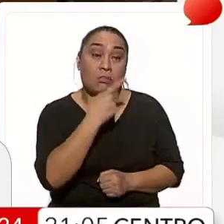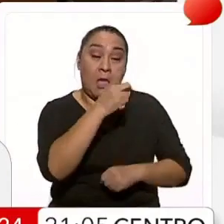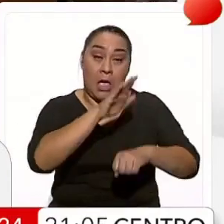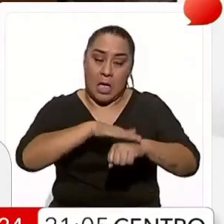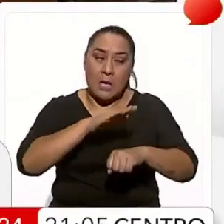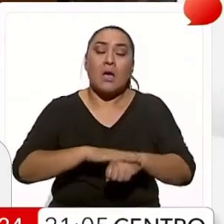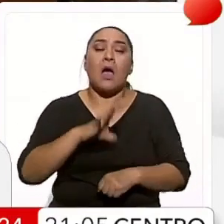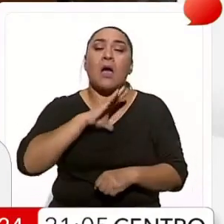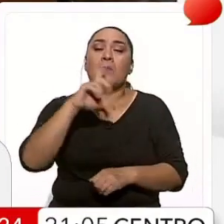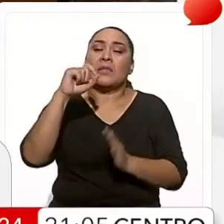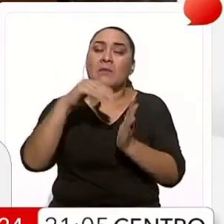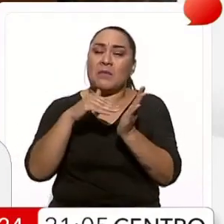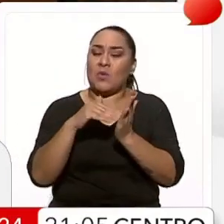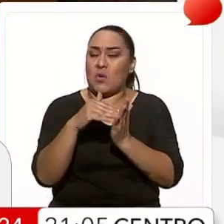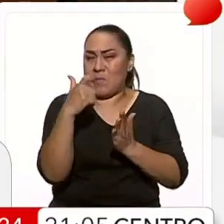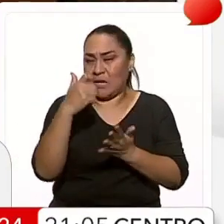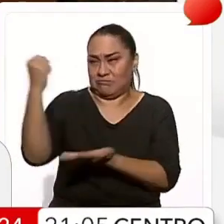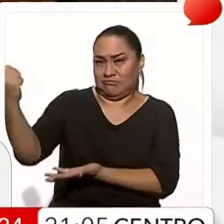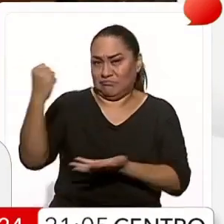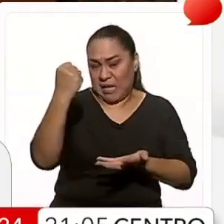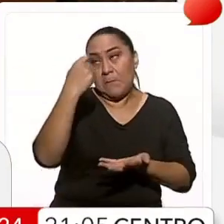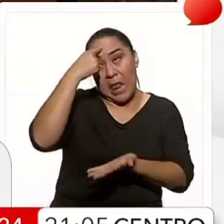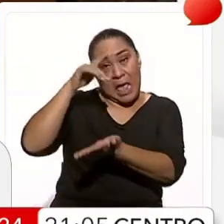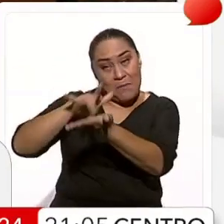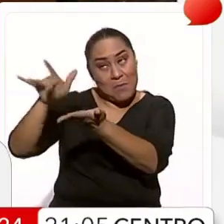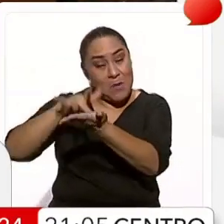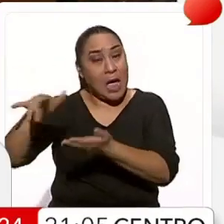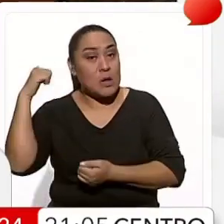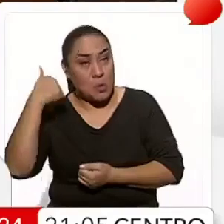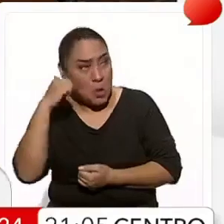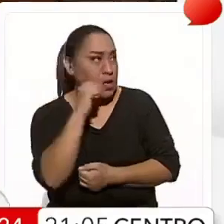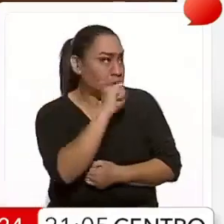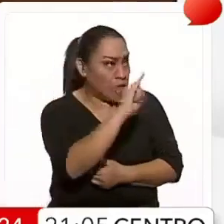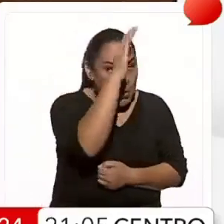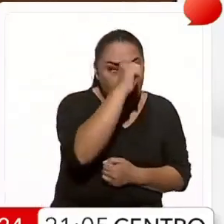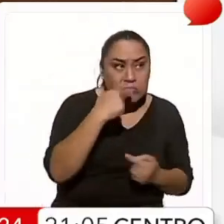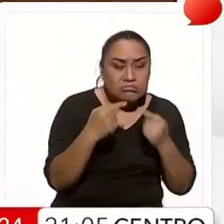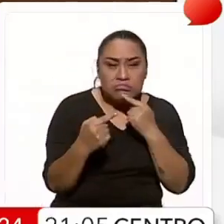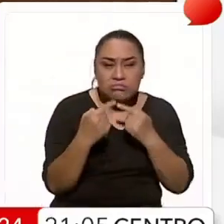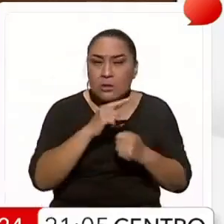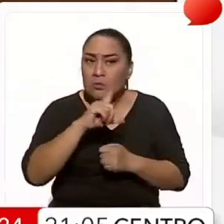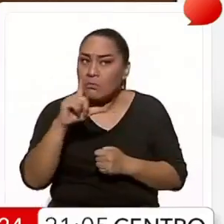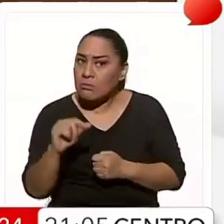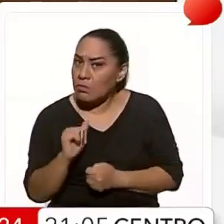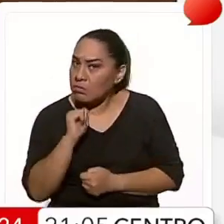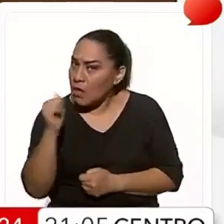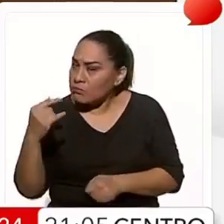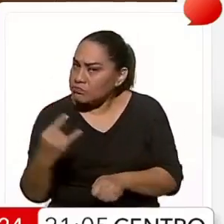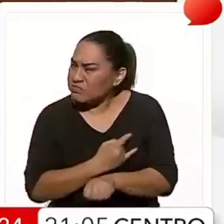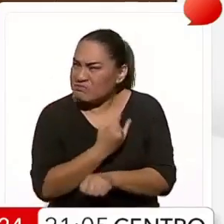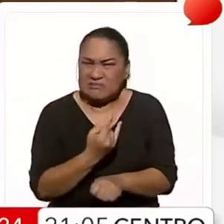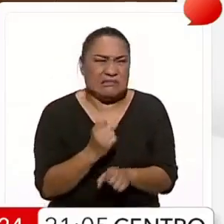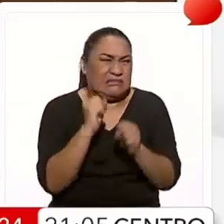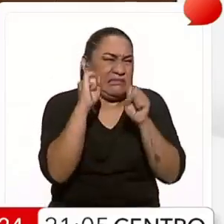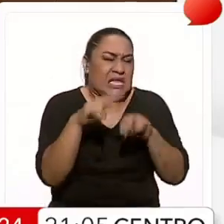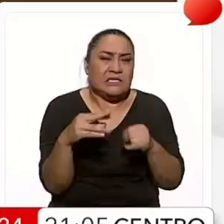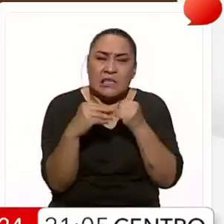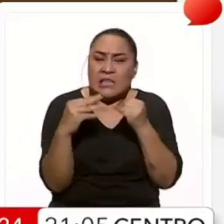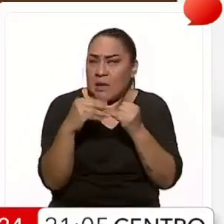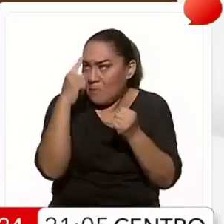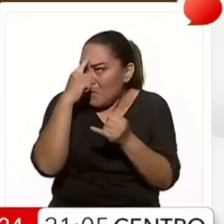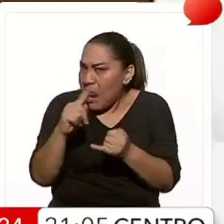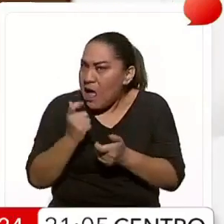fideicomiso de 20.000 millones que vaya para Acapulco, estamos de acuerdo, revisémoslo luego. Nada, no dieron ni un centavo